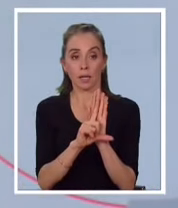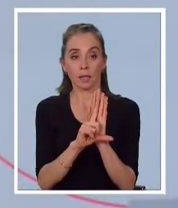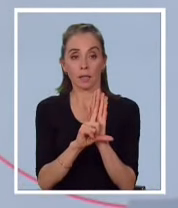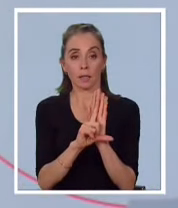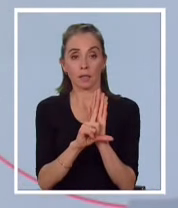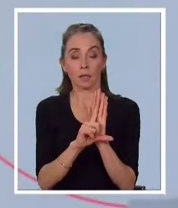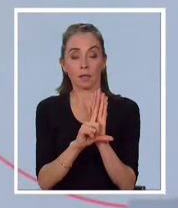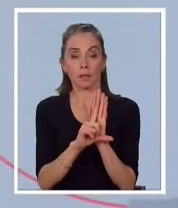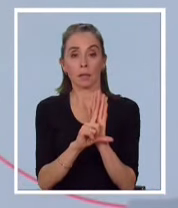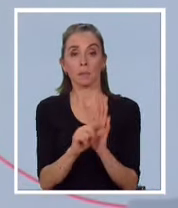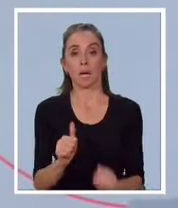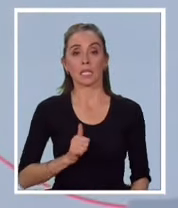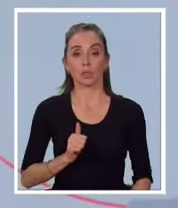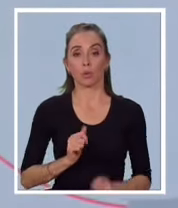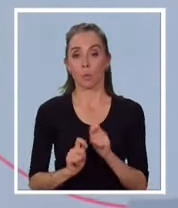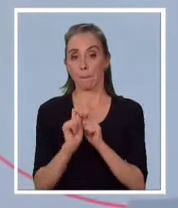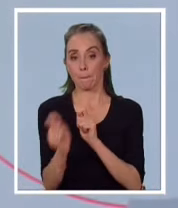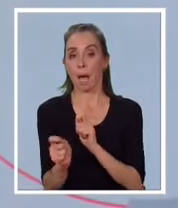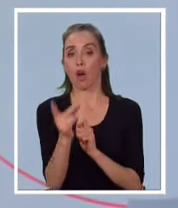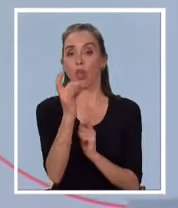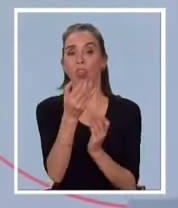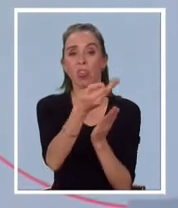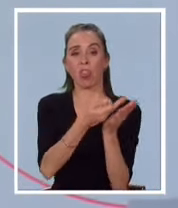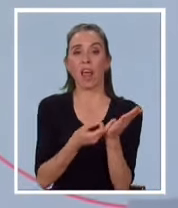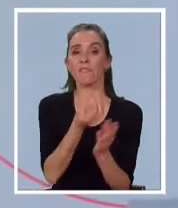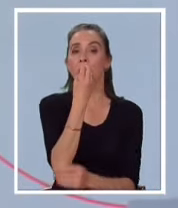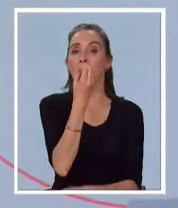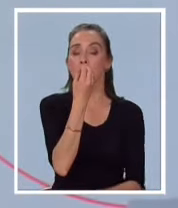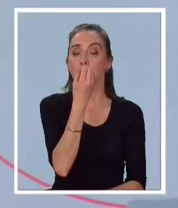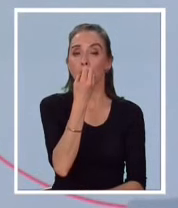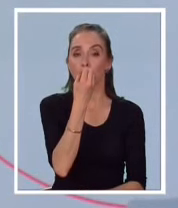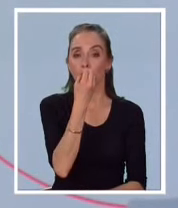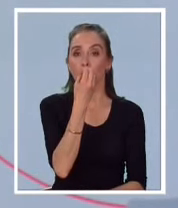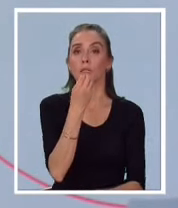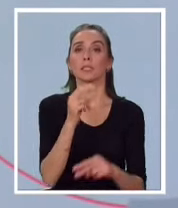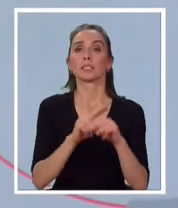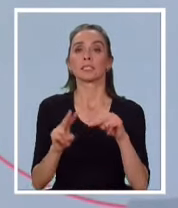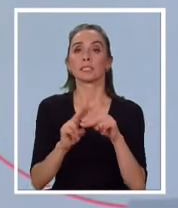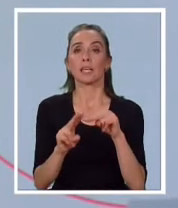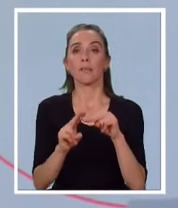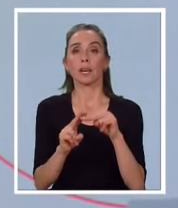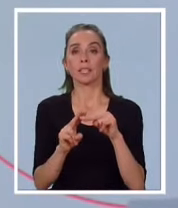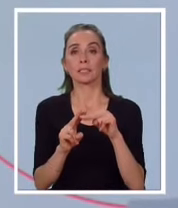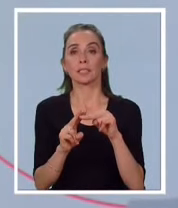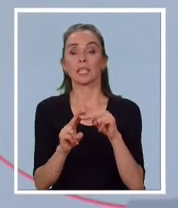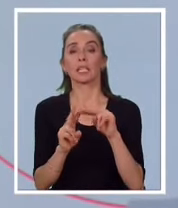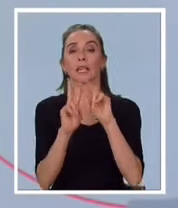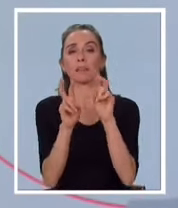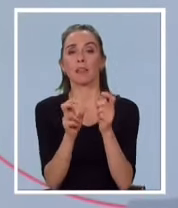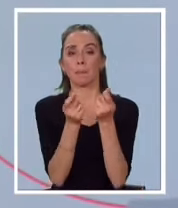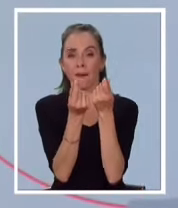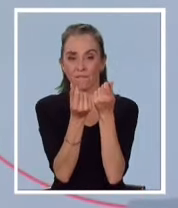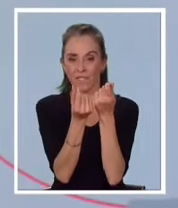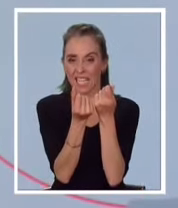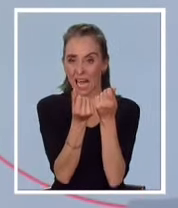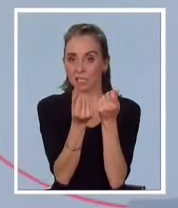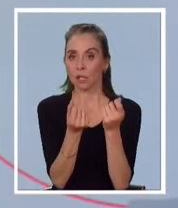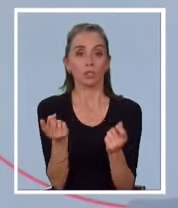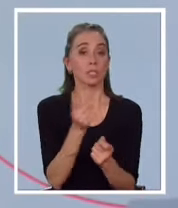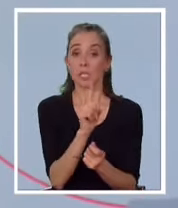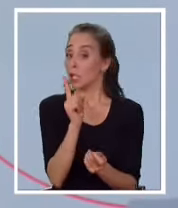para ejecutar el pago efectivo de deuda de alimentos y que se realizaría a través de instrumentos financieros. Ahora, en caso de